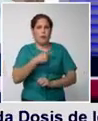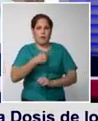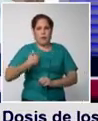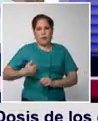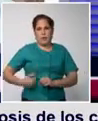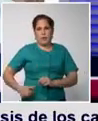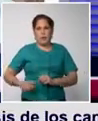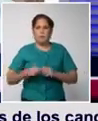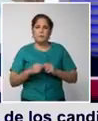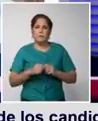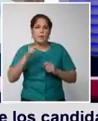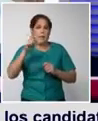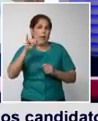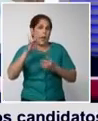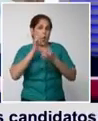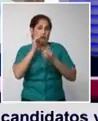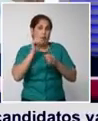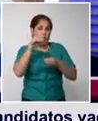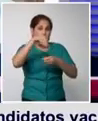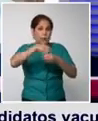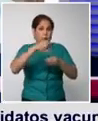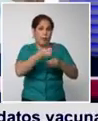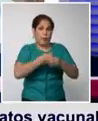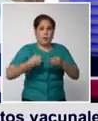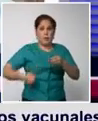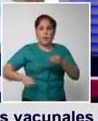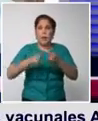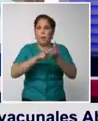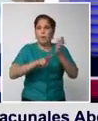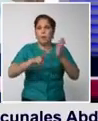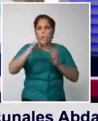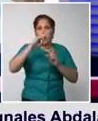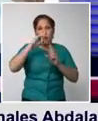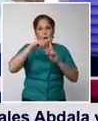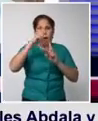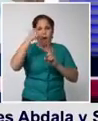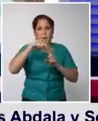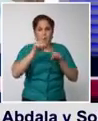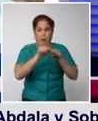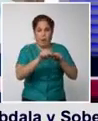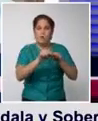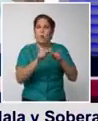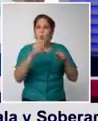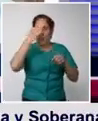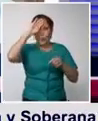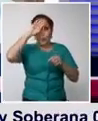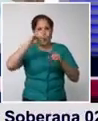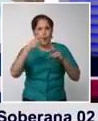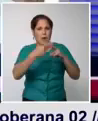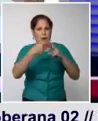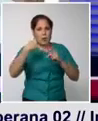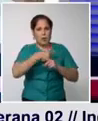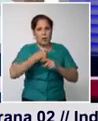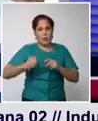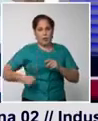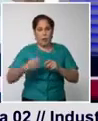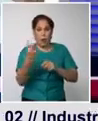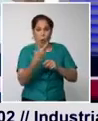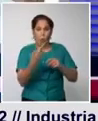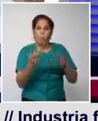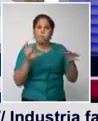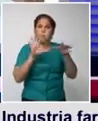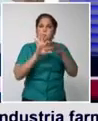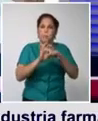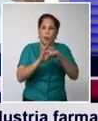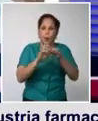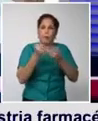el CIGB en China, en la provincia de Hunan, en Yunzhou, que es otro candidato que también